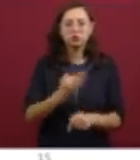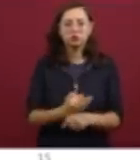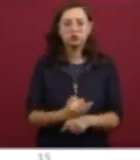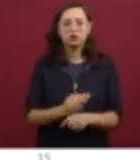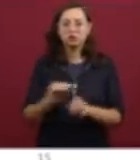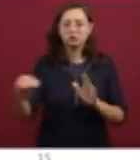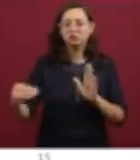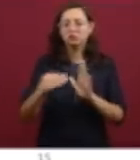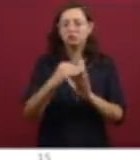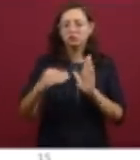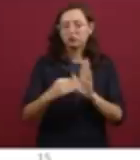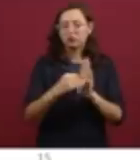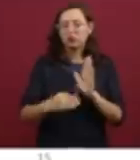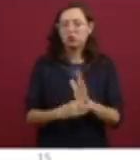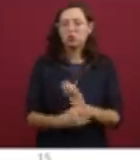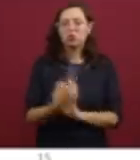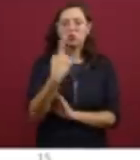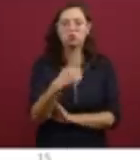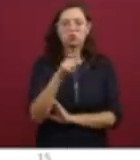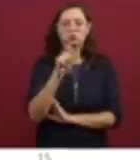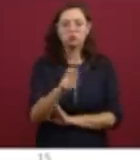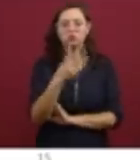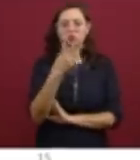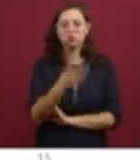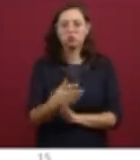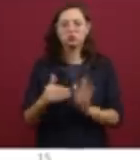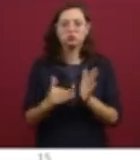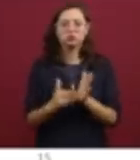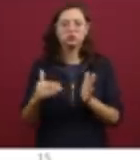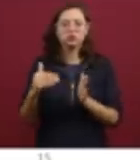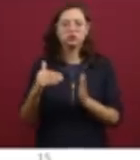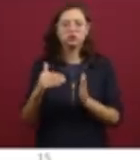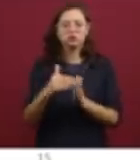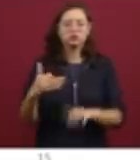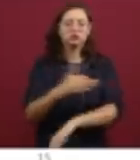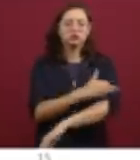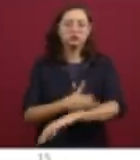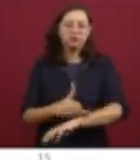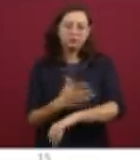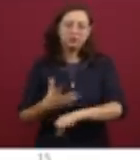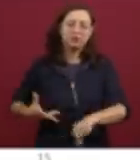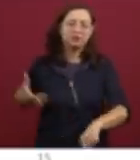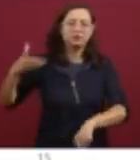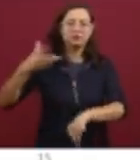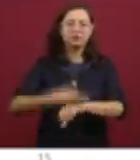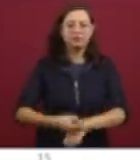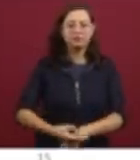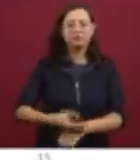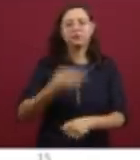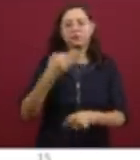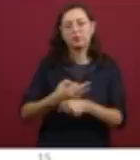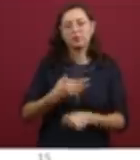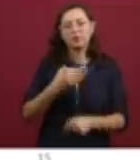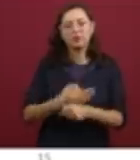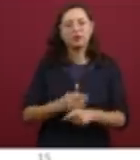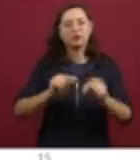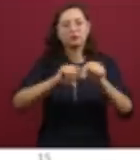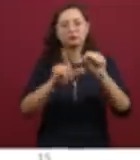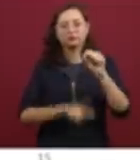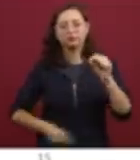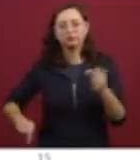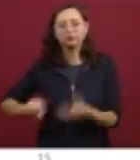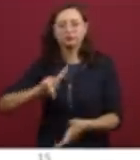padrón 1.4 millones de familias más. En este momento se realiza una verificación en todo el